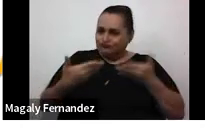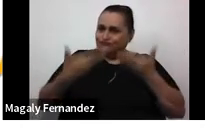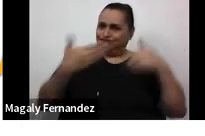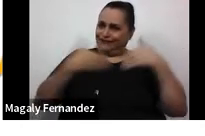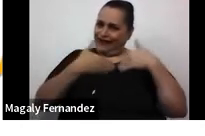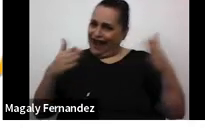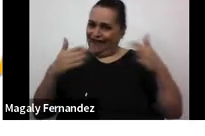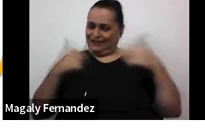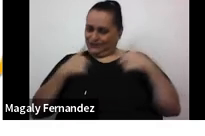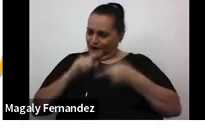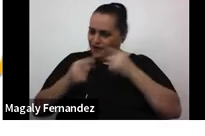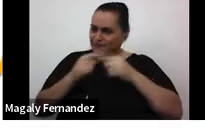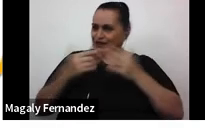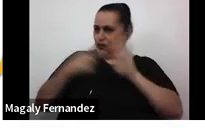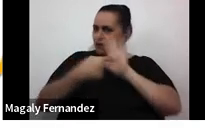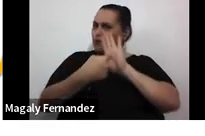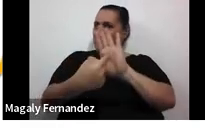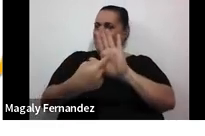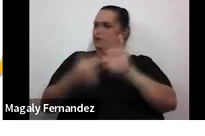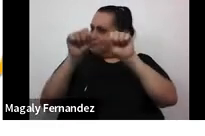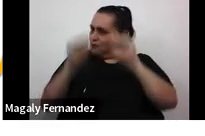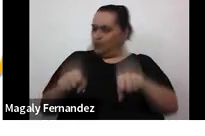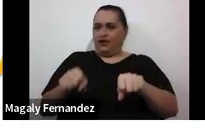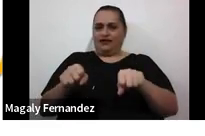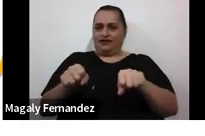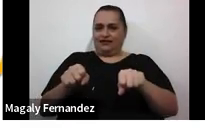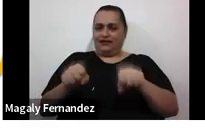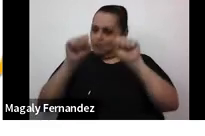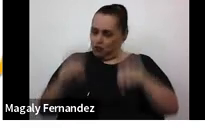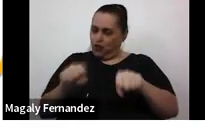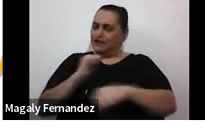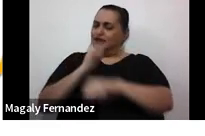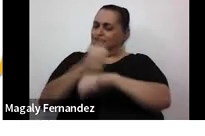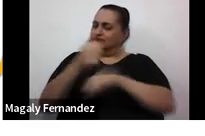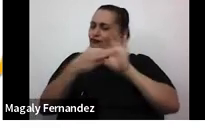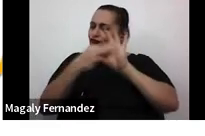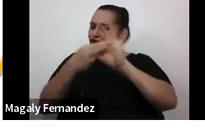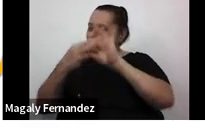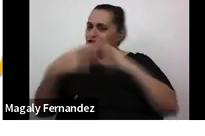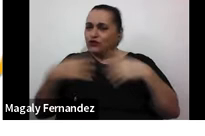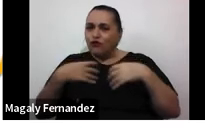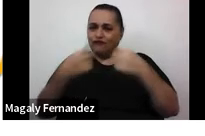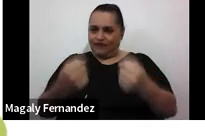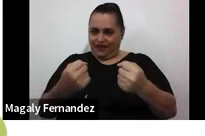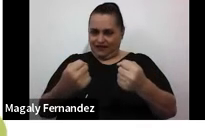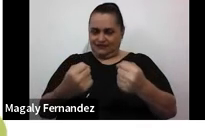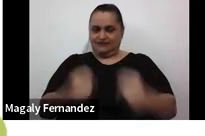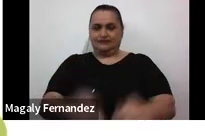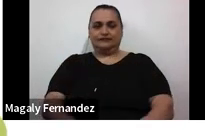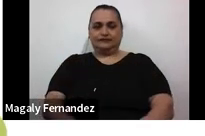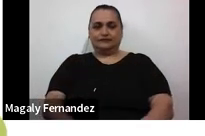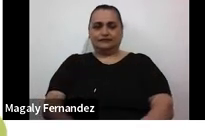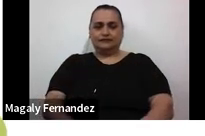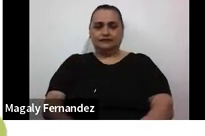alguien no es eso Mostrar que lo podemos que podemos establecer relaciones de confianza pasemos a la siguiente por